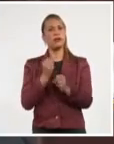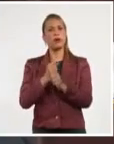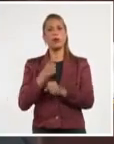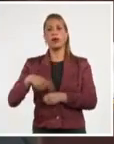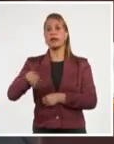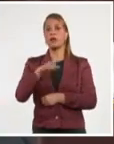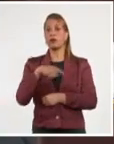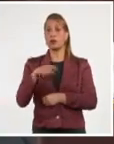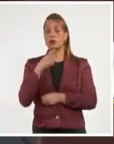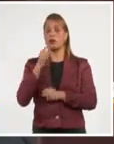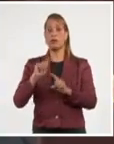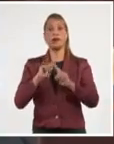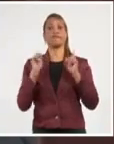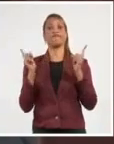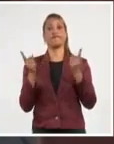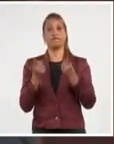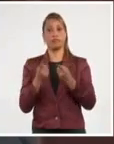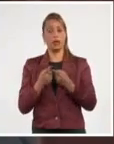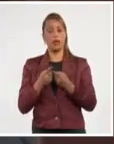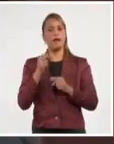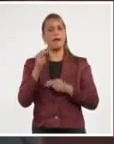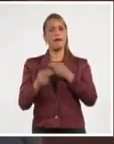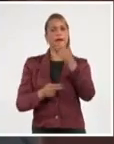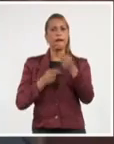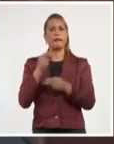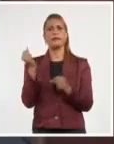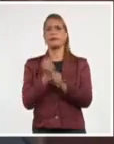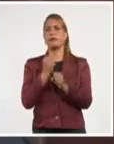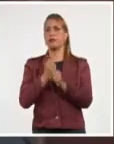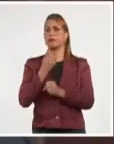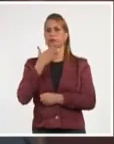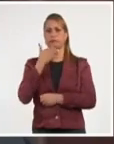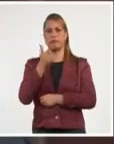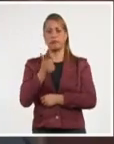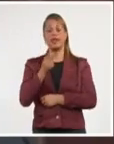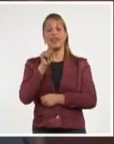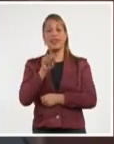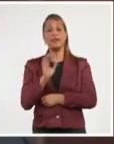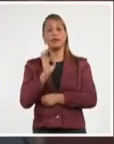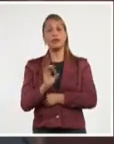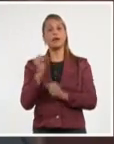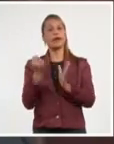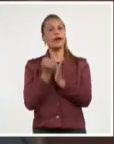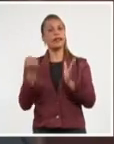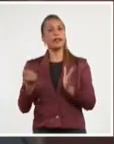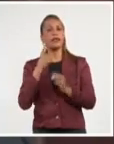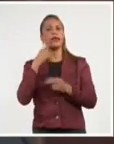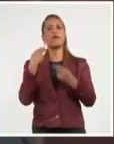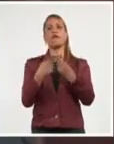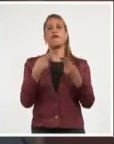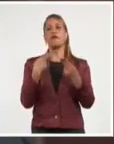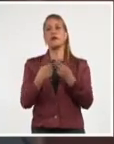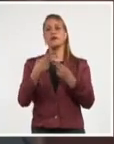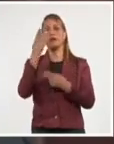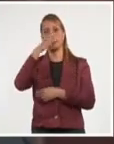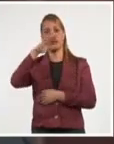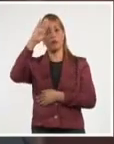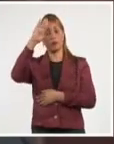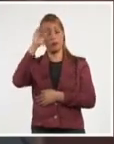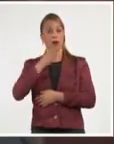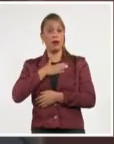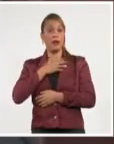judiciales en general vienen realizando su trabajo son garantía de la confianza de la sociedad en